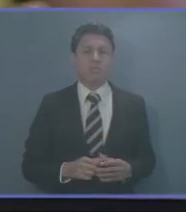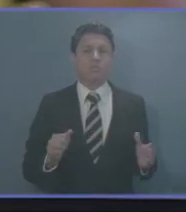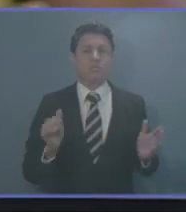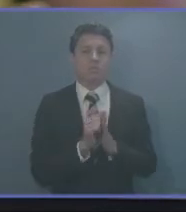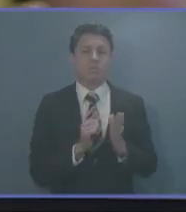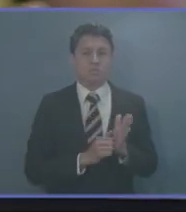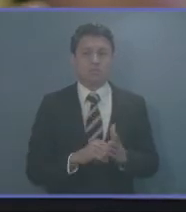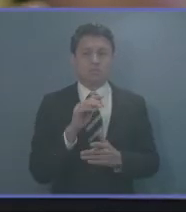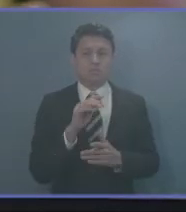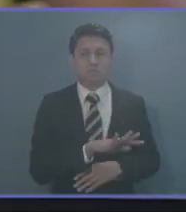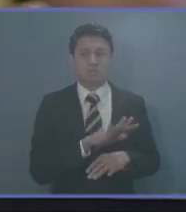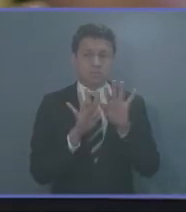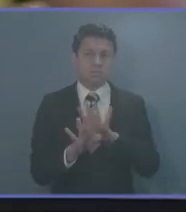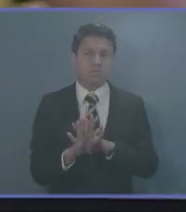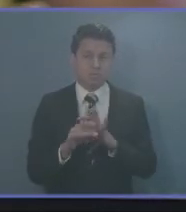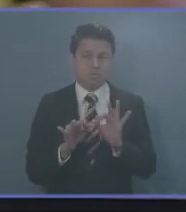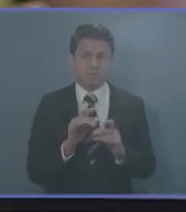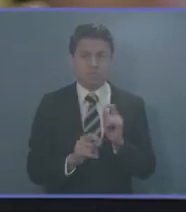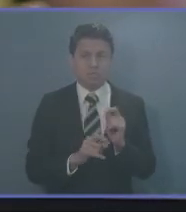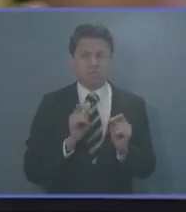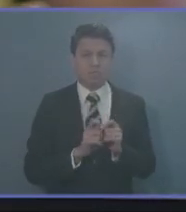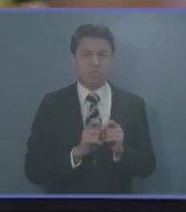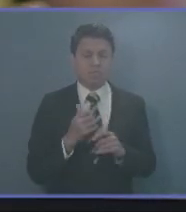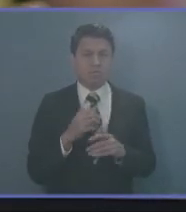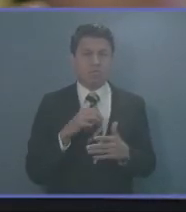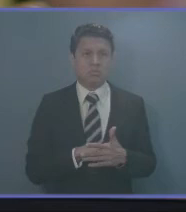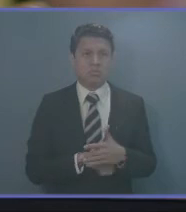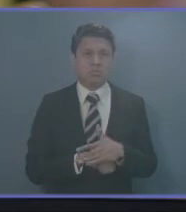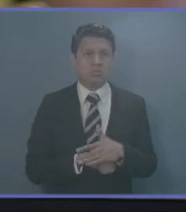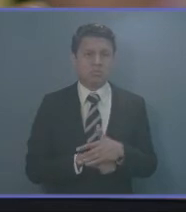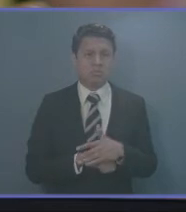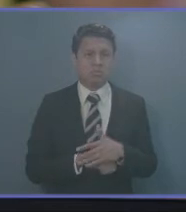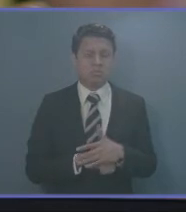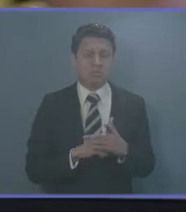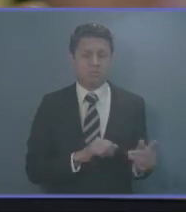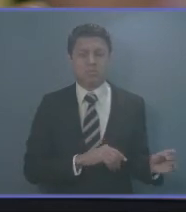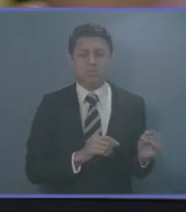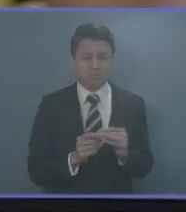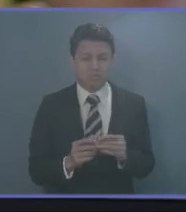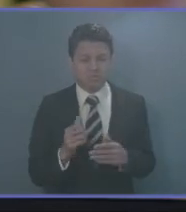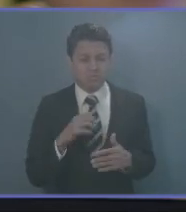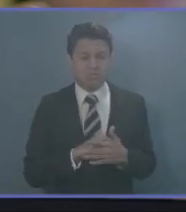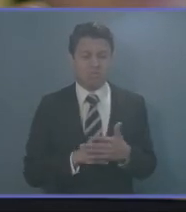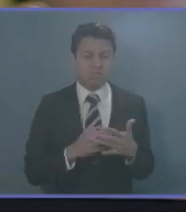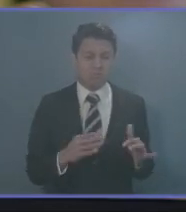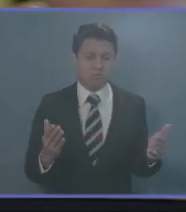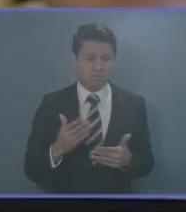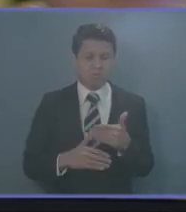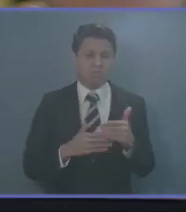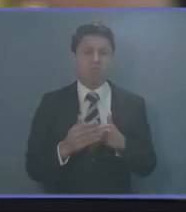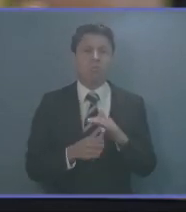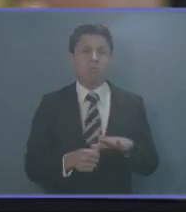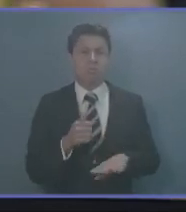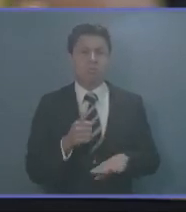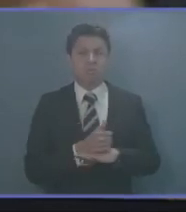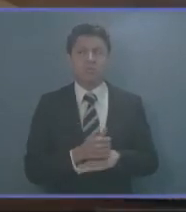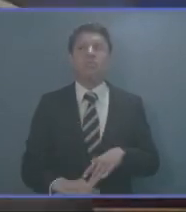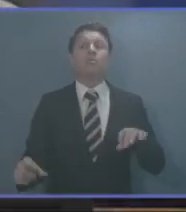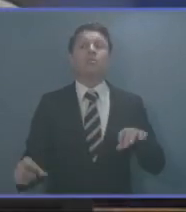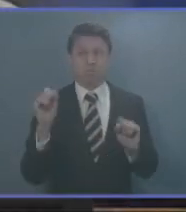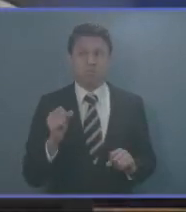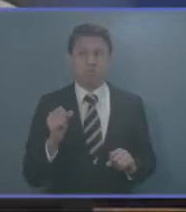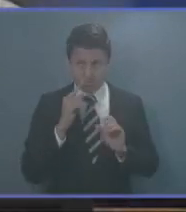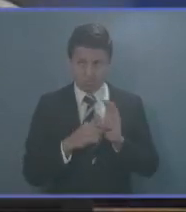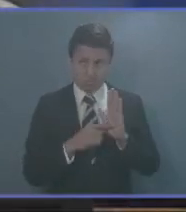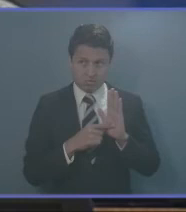Artículo 49. De la determinación de los impuestos y de la aplicación de las sanciones hechas por la Administración Tributaria Municipal se podrá